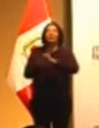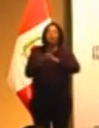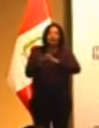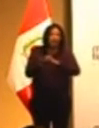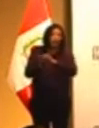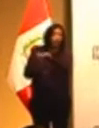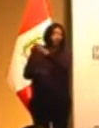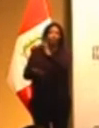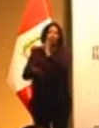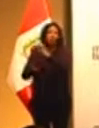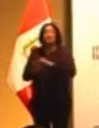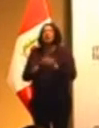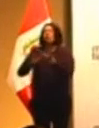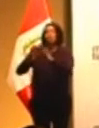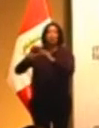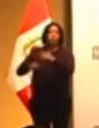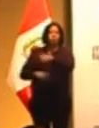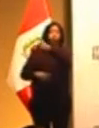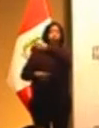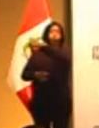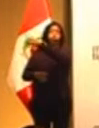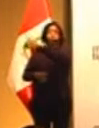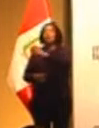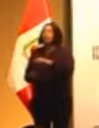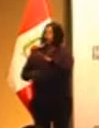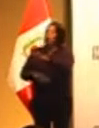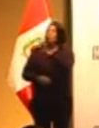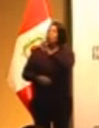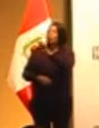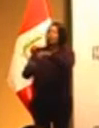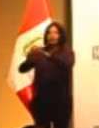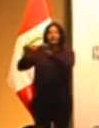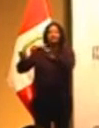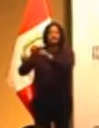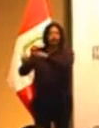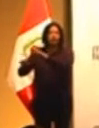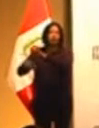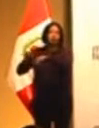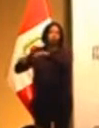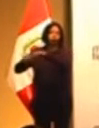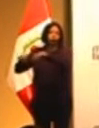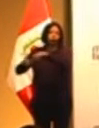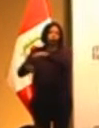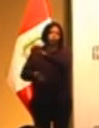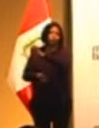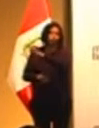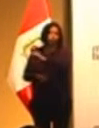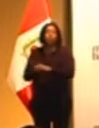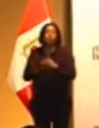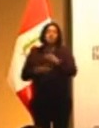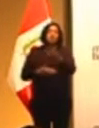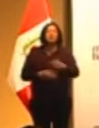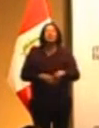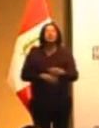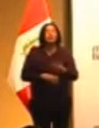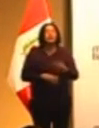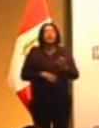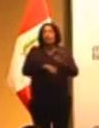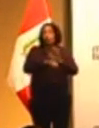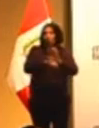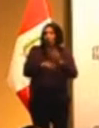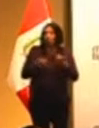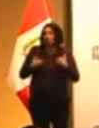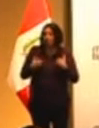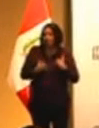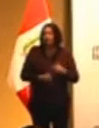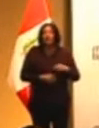ciudades de primer nivel en el mundo, encuentra este sistema de uso público de bicicletas. Sin ir muy lejos, Quito lo tiene, Buenos